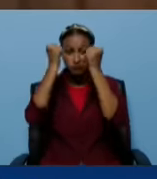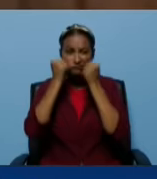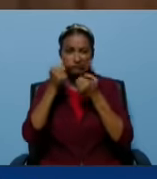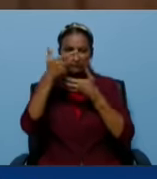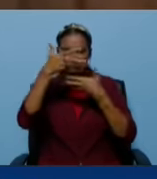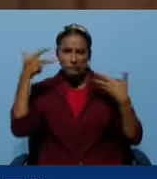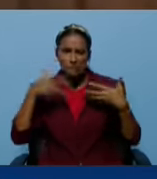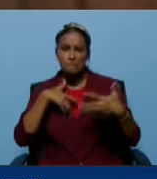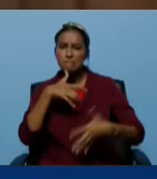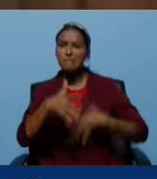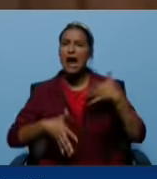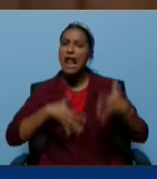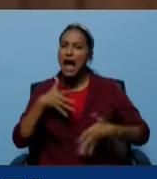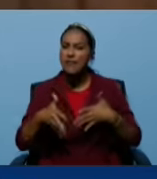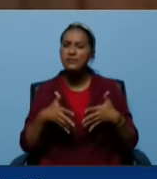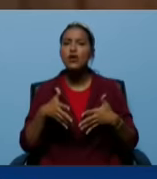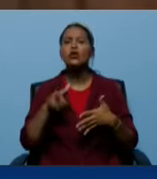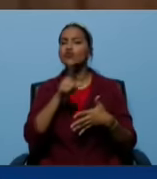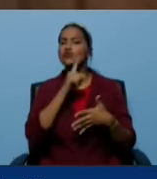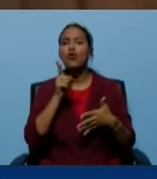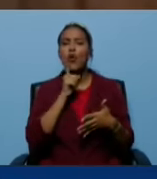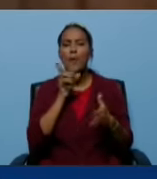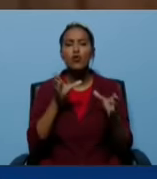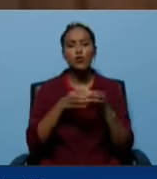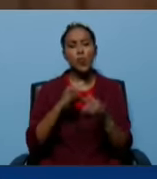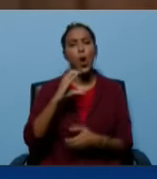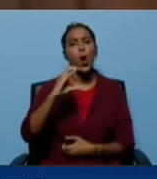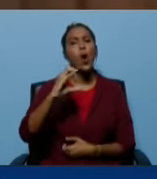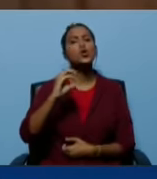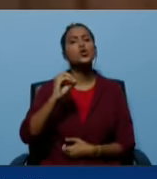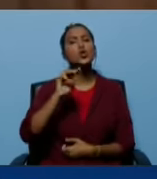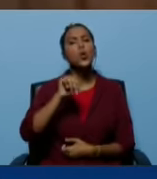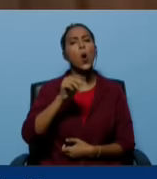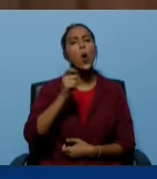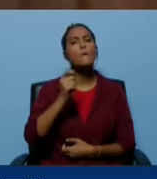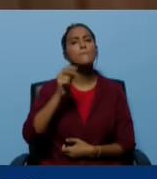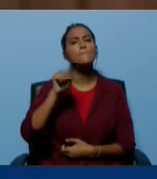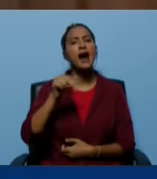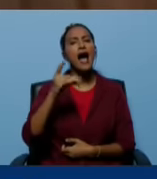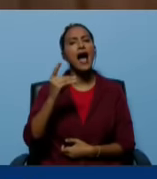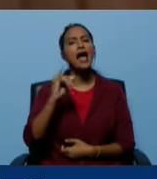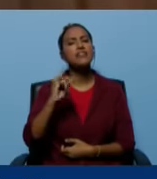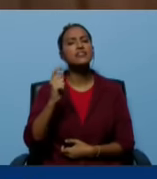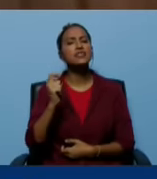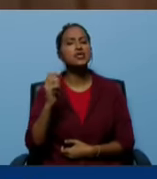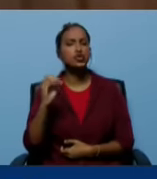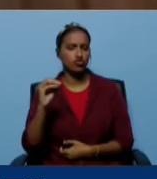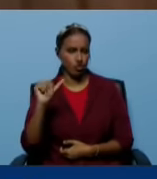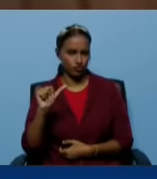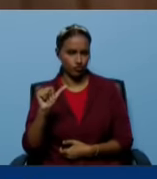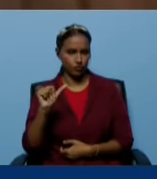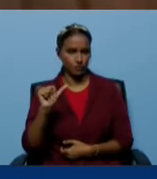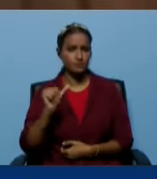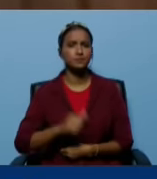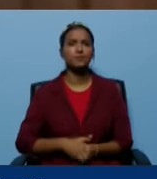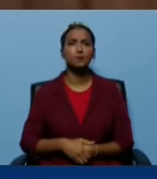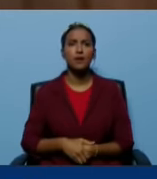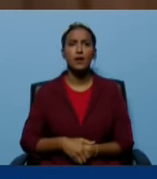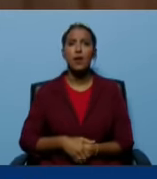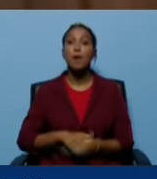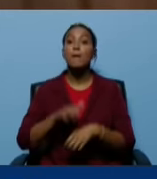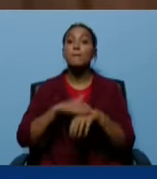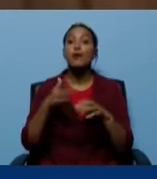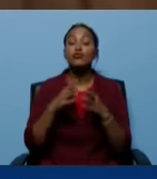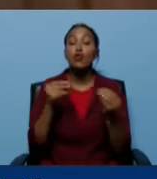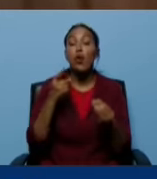instrumentalizados por los mal llamados comandistas, que ocasionaron todos ellos sin excepción, porque no hay una sola prueba